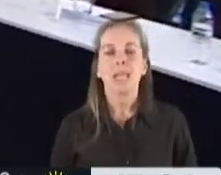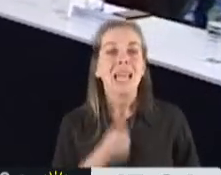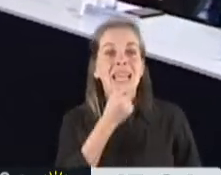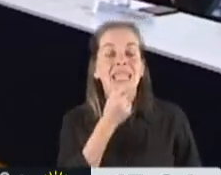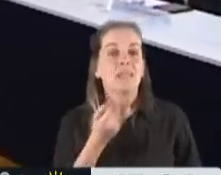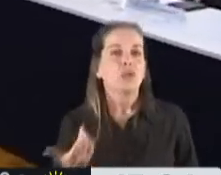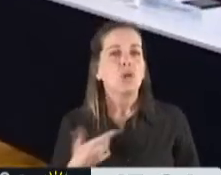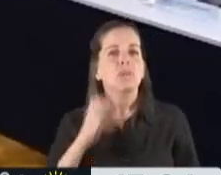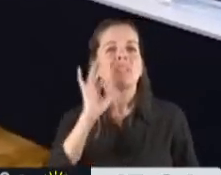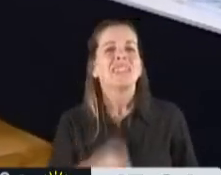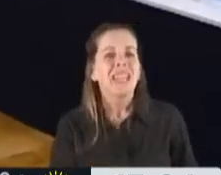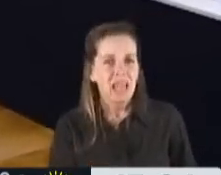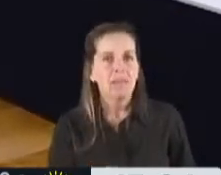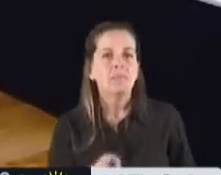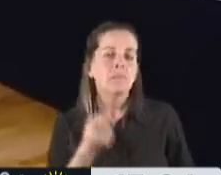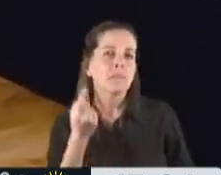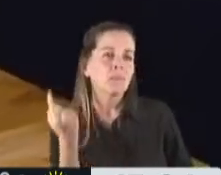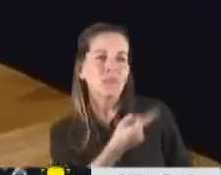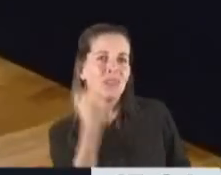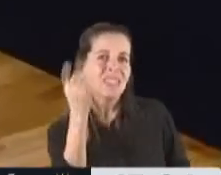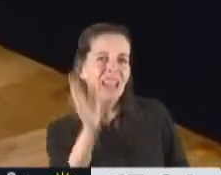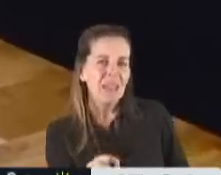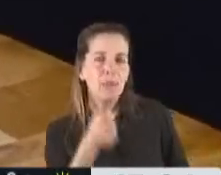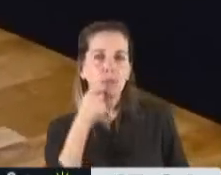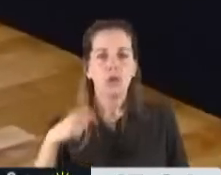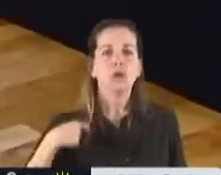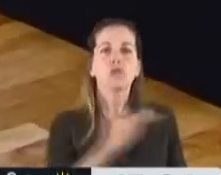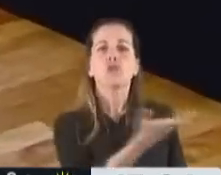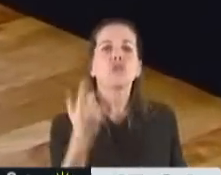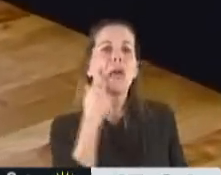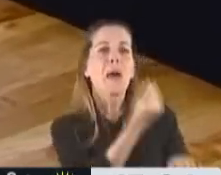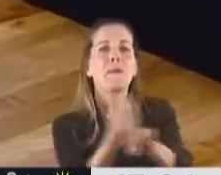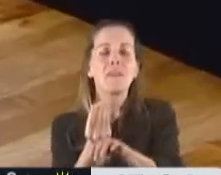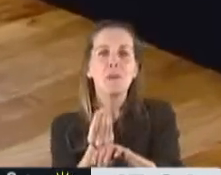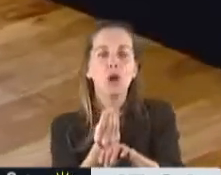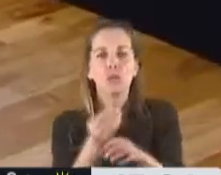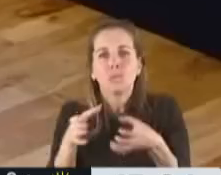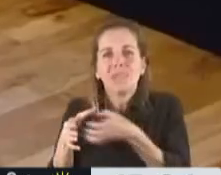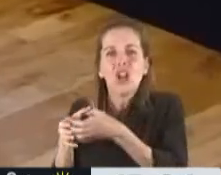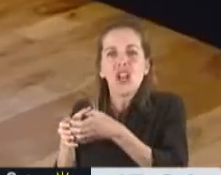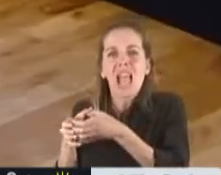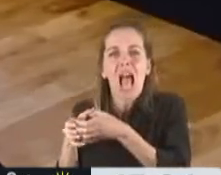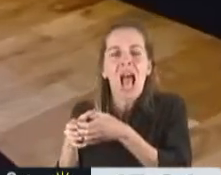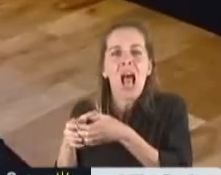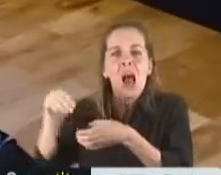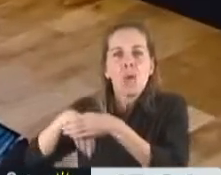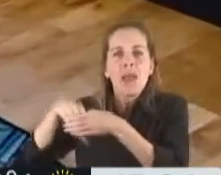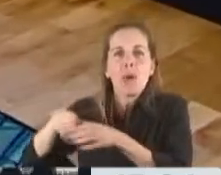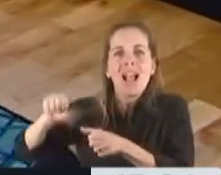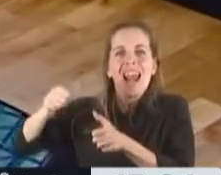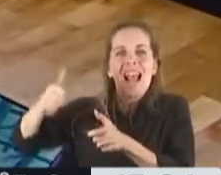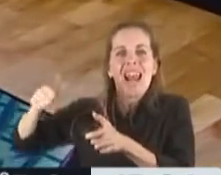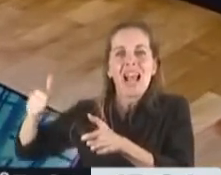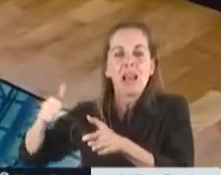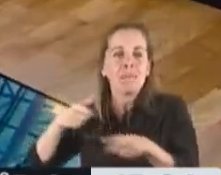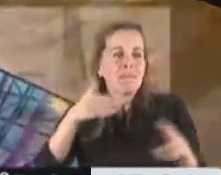sabiendo que vivimos en una sociedad donde algunos pocos ganan y millones pierden? No podemos